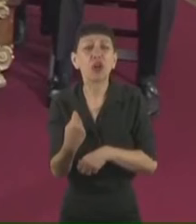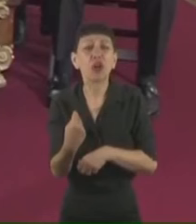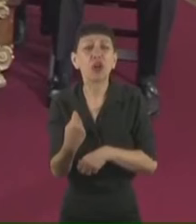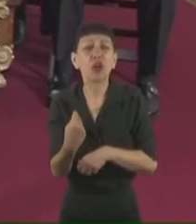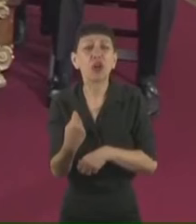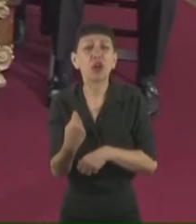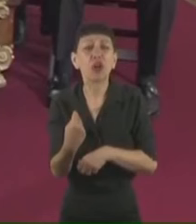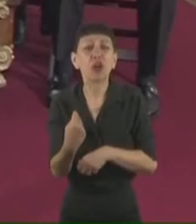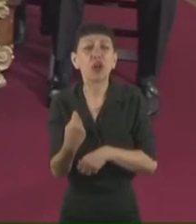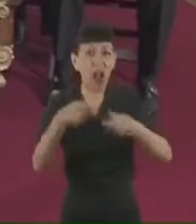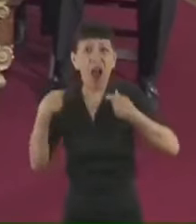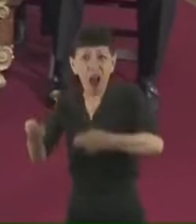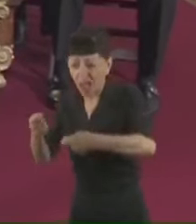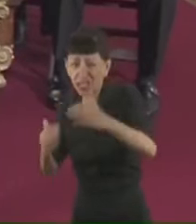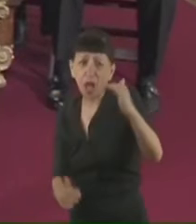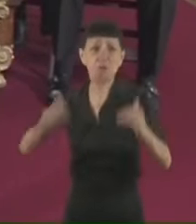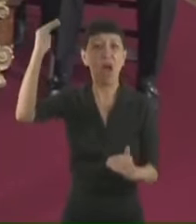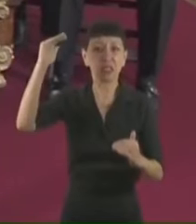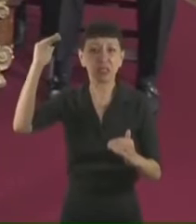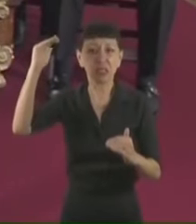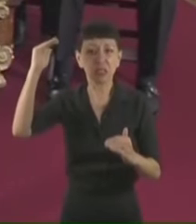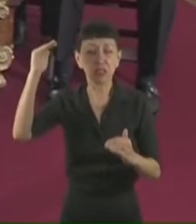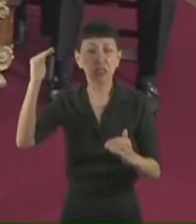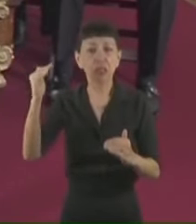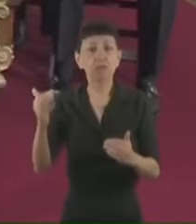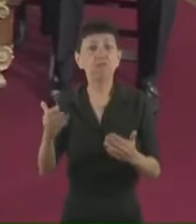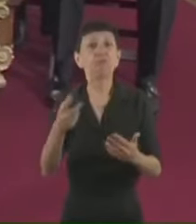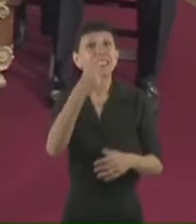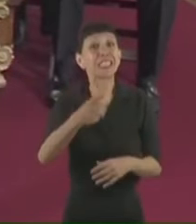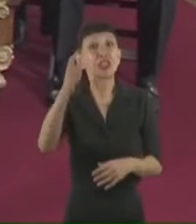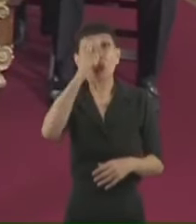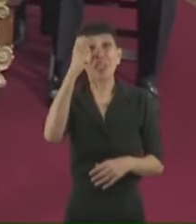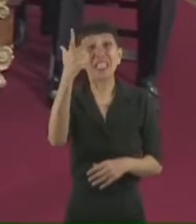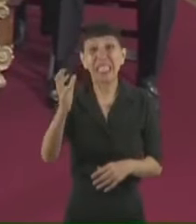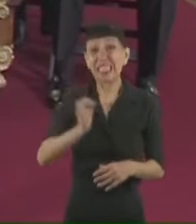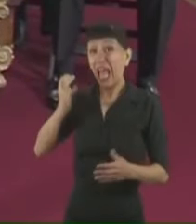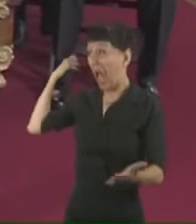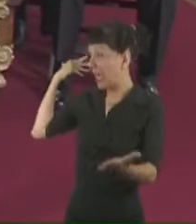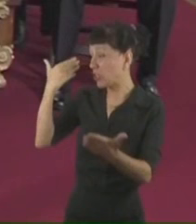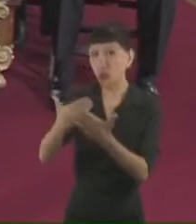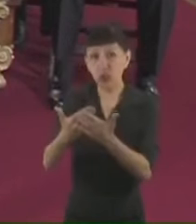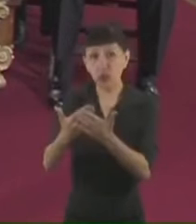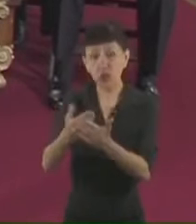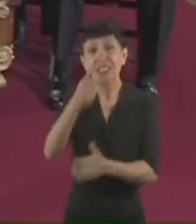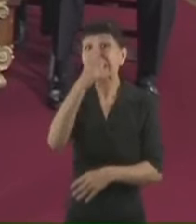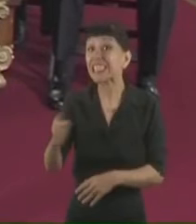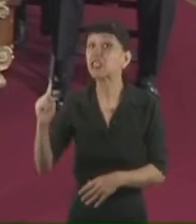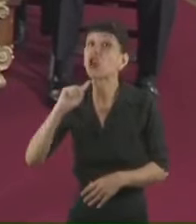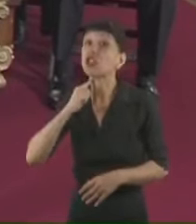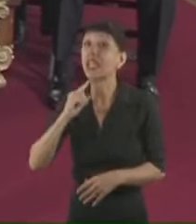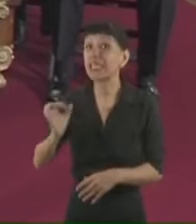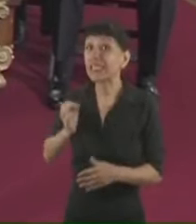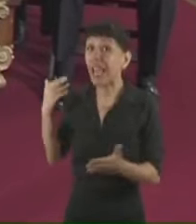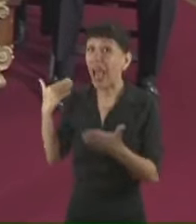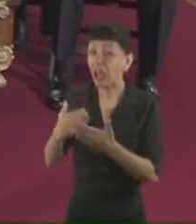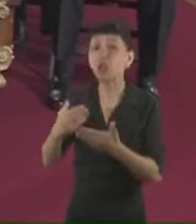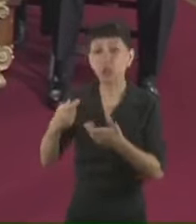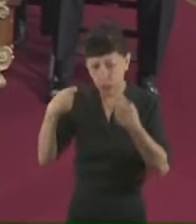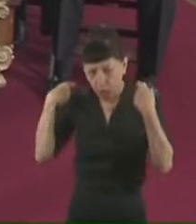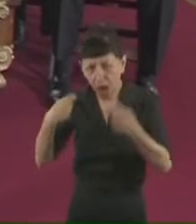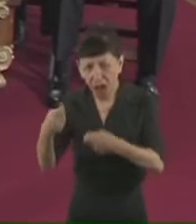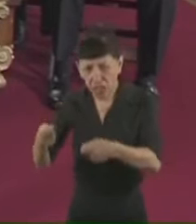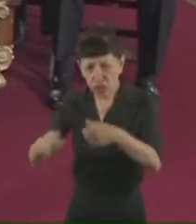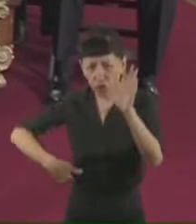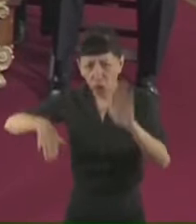123 años en 113 de ello hemos tenido déficit fiscal y de las 22 crisis que los argentinos